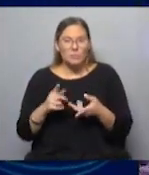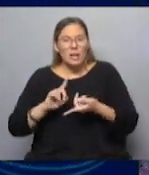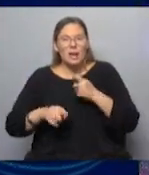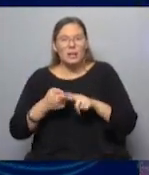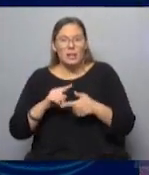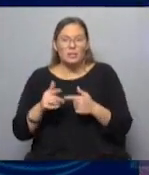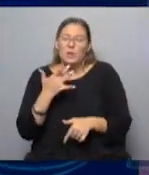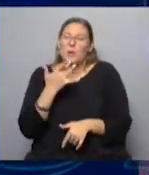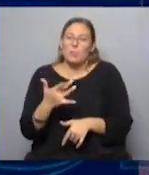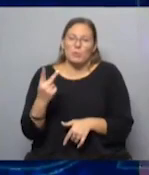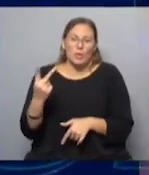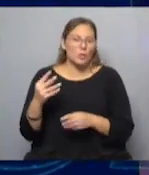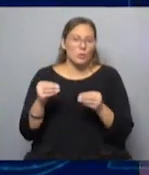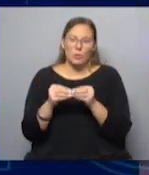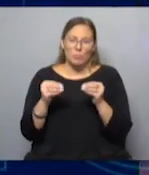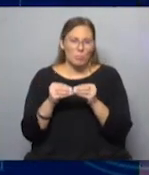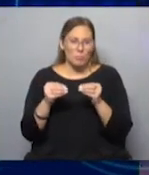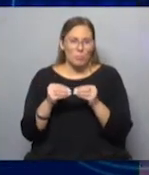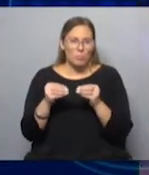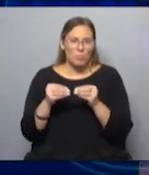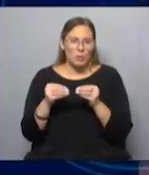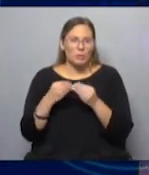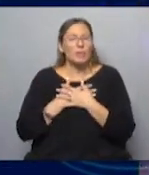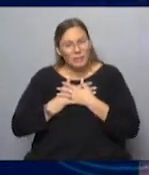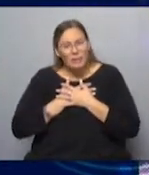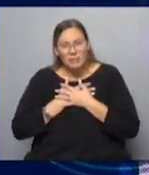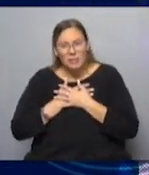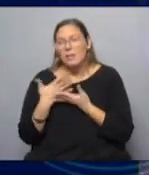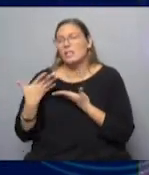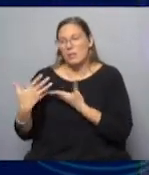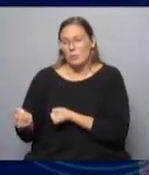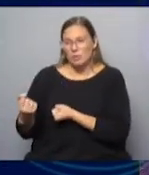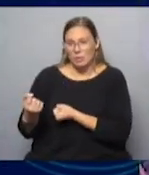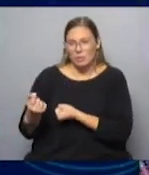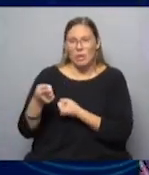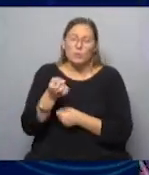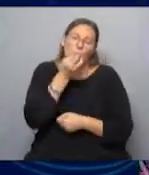maravillosa de dos compañeras que se quieren y se apoyan